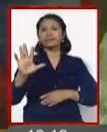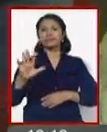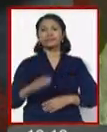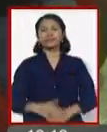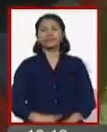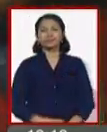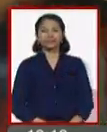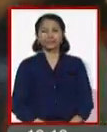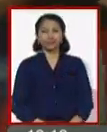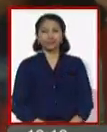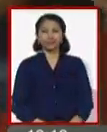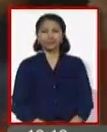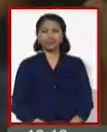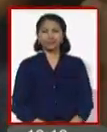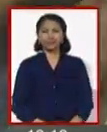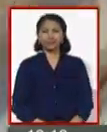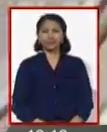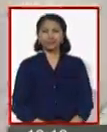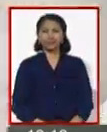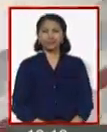investigación.